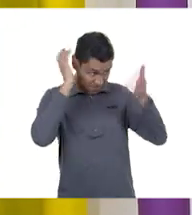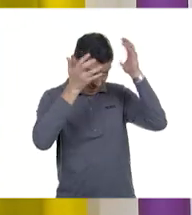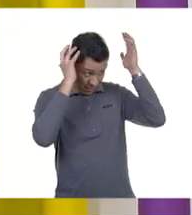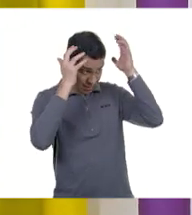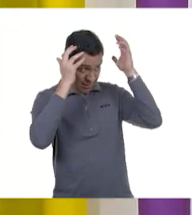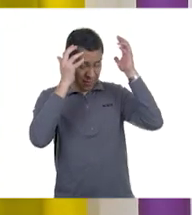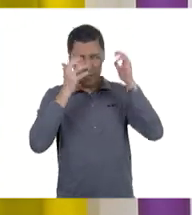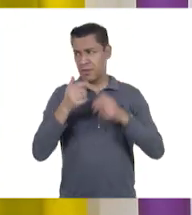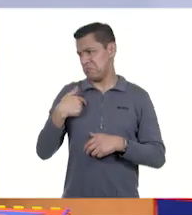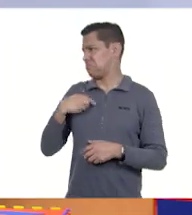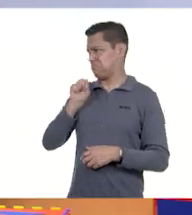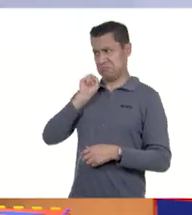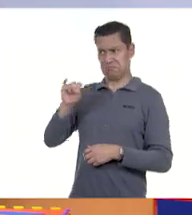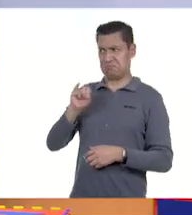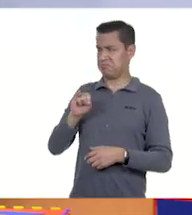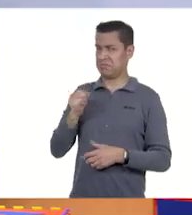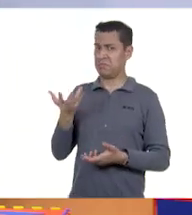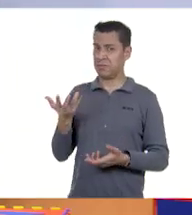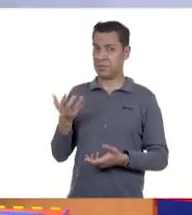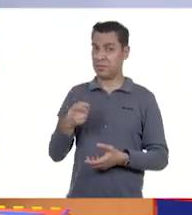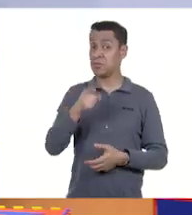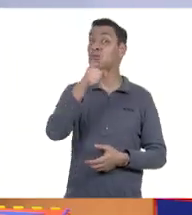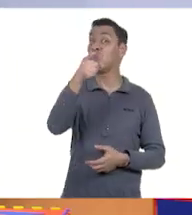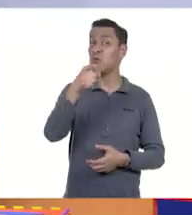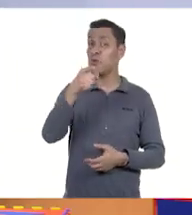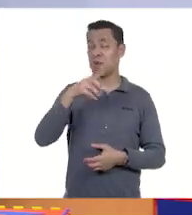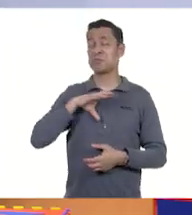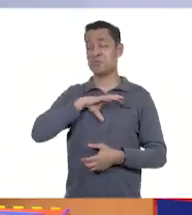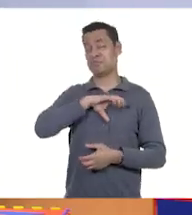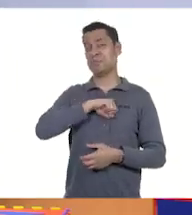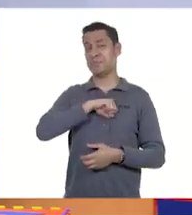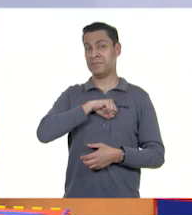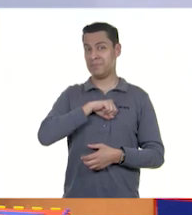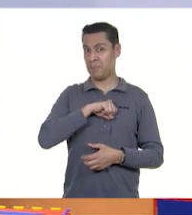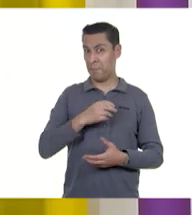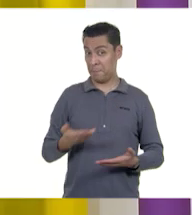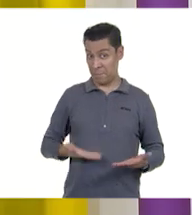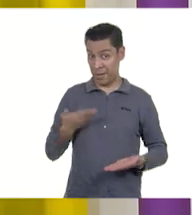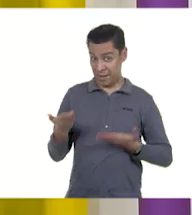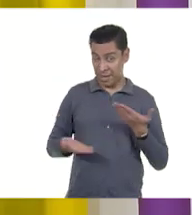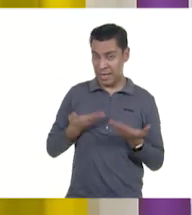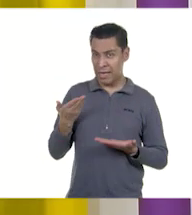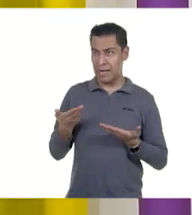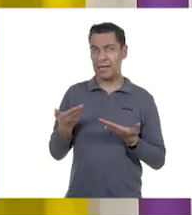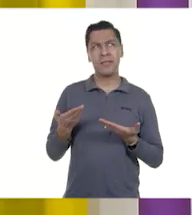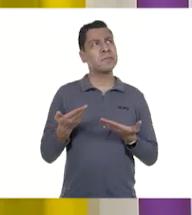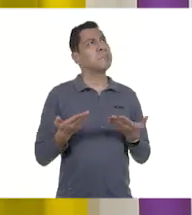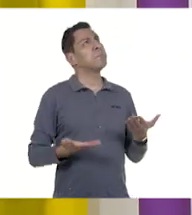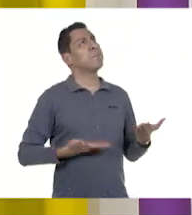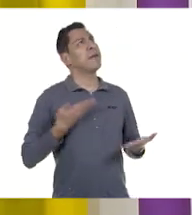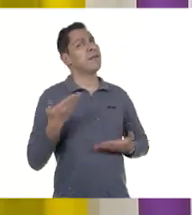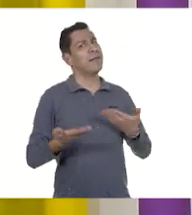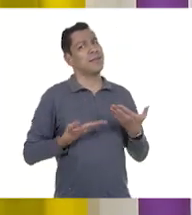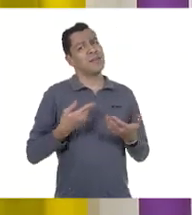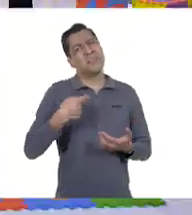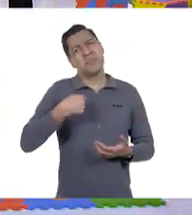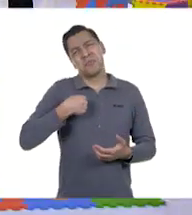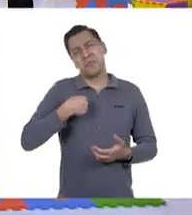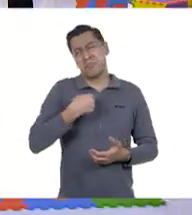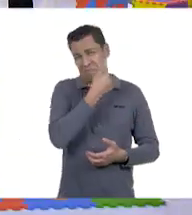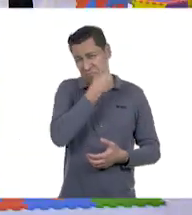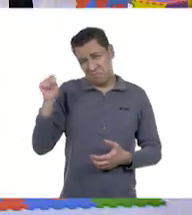bañarme. ¿A ustedes? ¿También? ¿Te gusta bailar? ¿Bailar? No soy muy bueno, pero